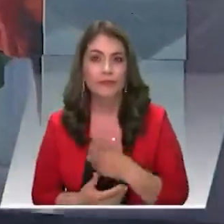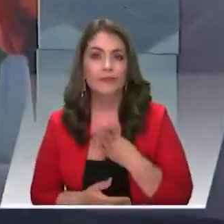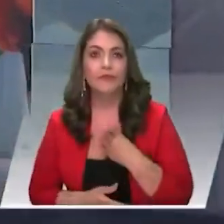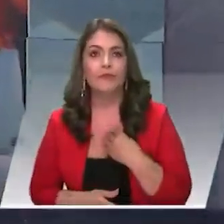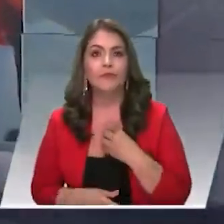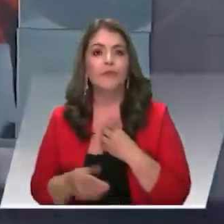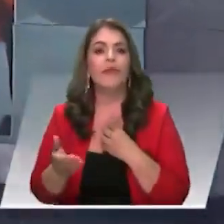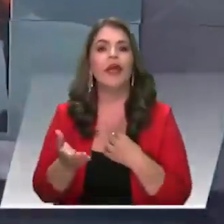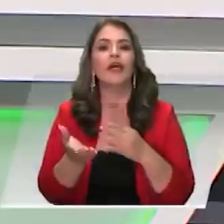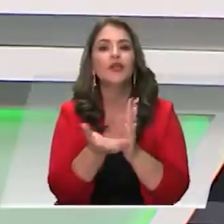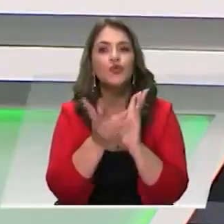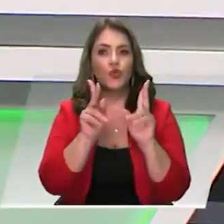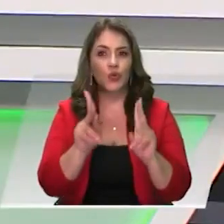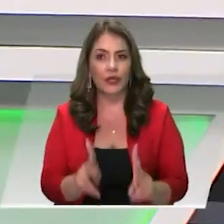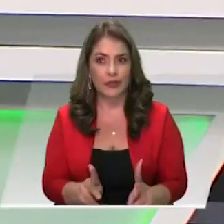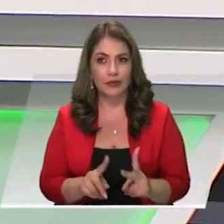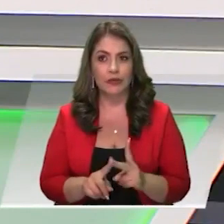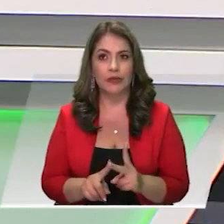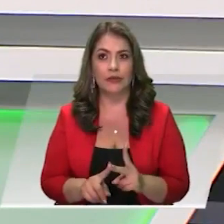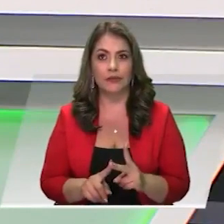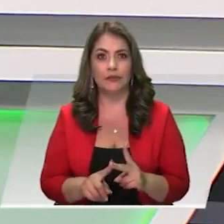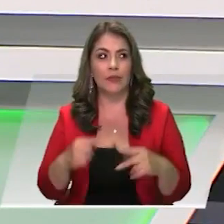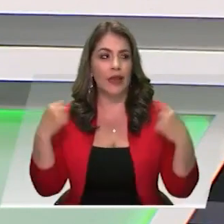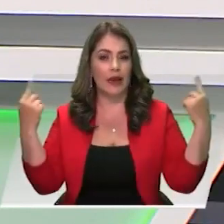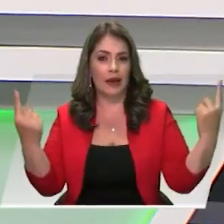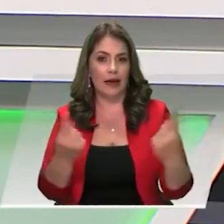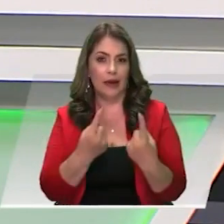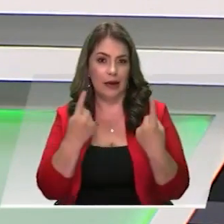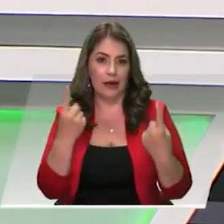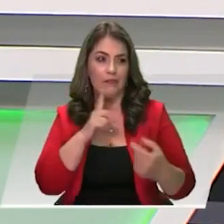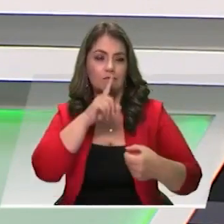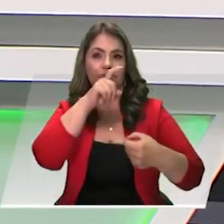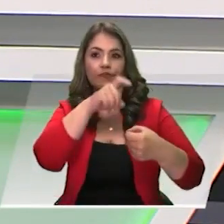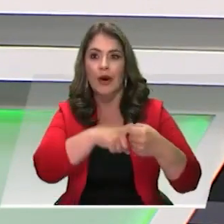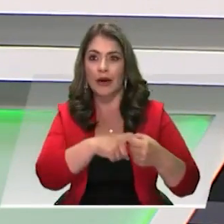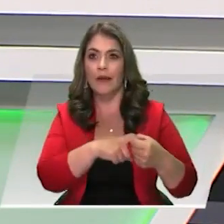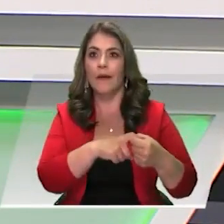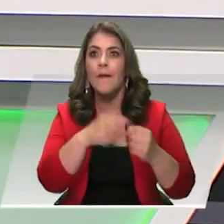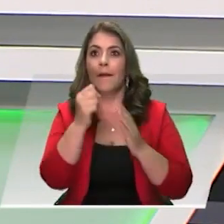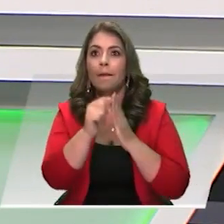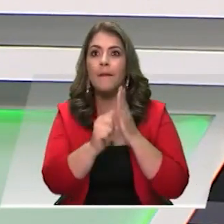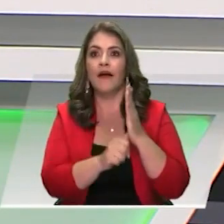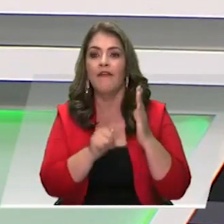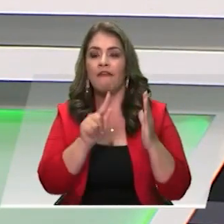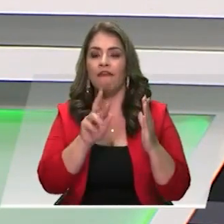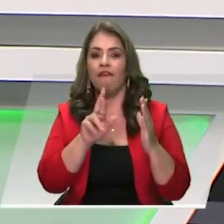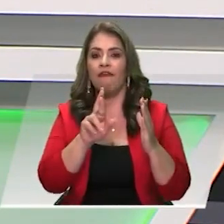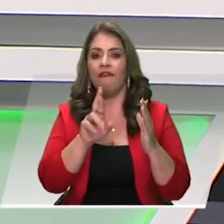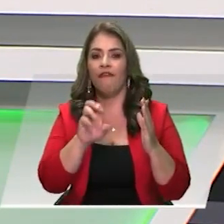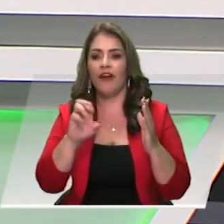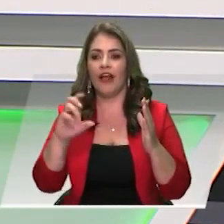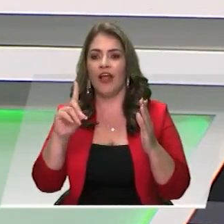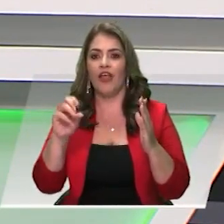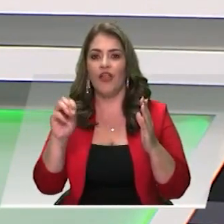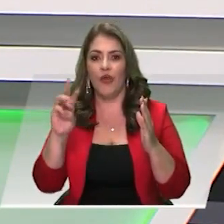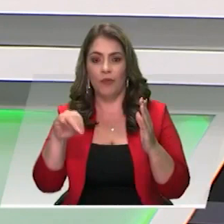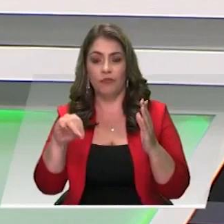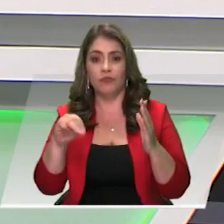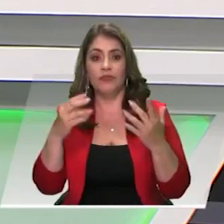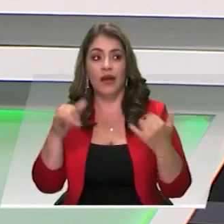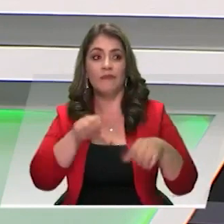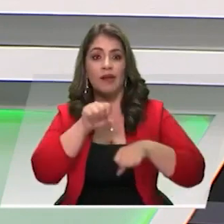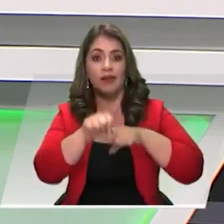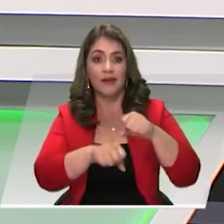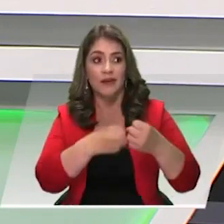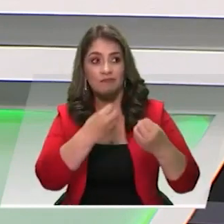estudiantes de las instituciones públicas de la ciudad que se inscribieron en el programa Freedom de la Fundación EPM recibieron bicicletas